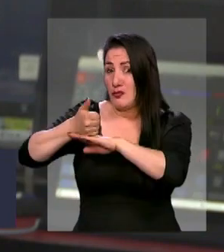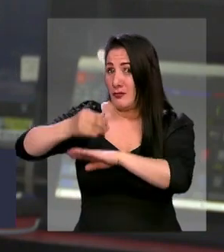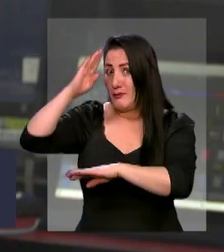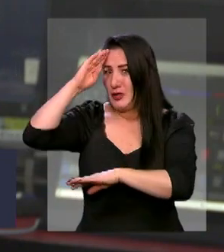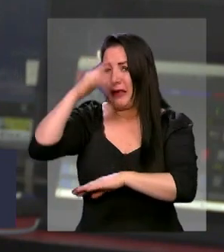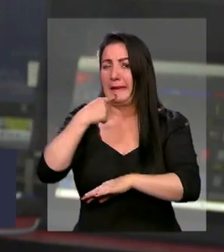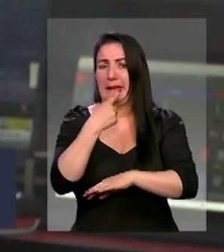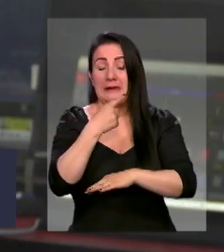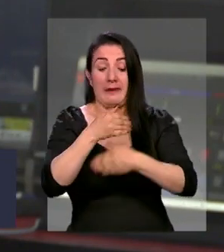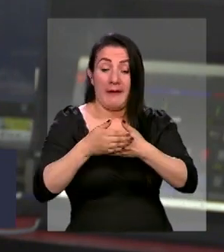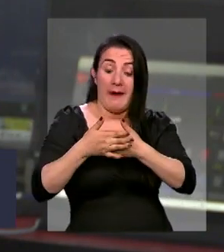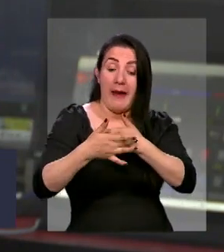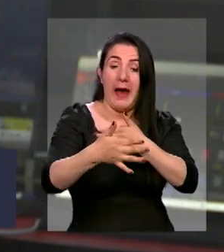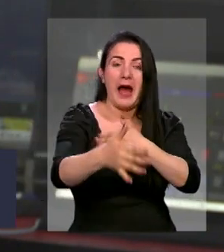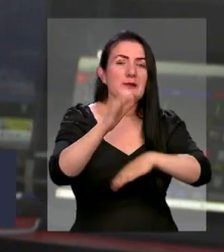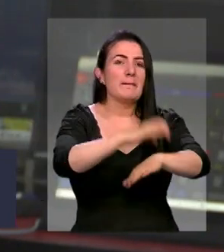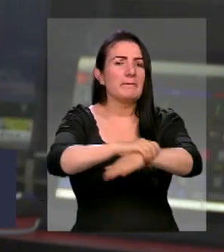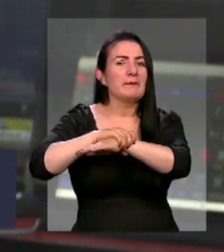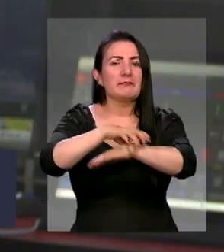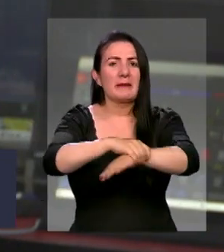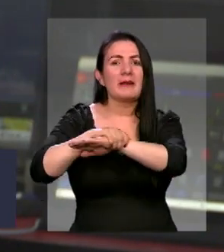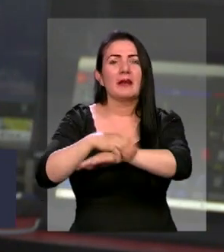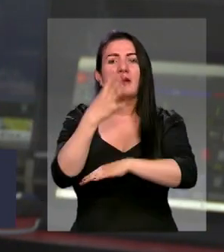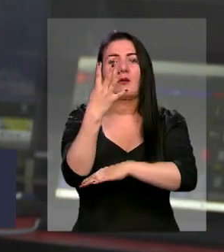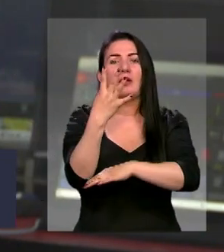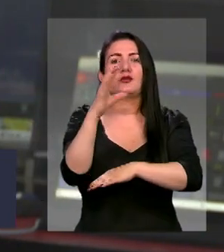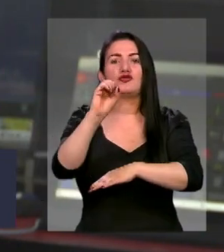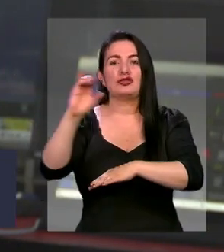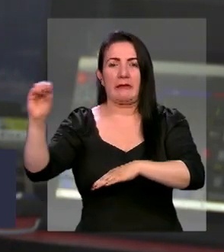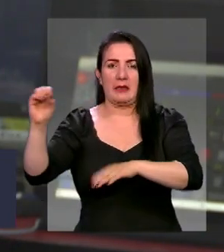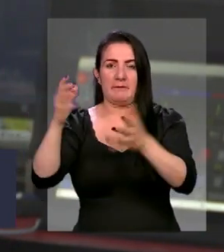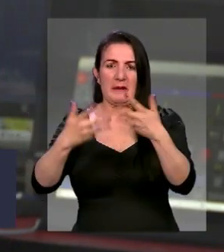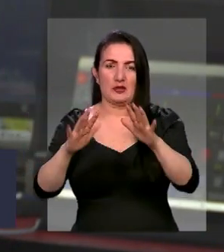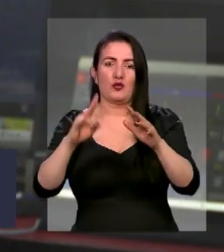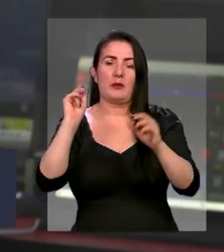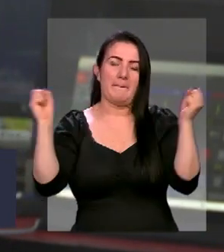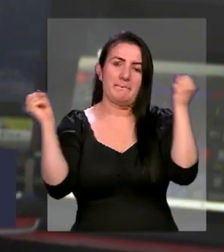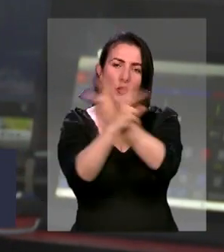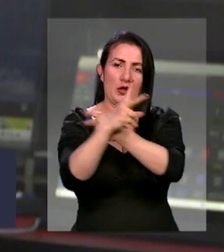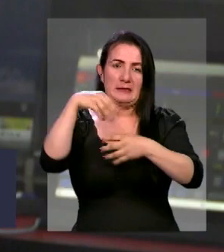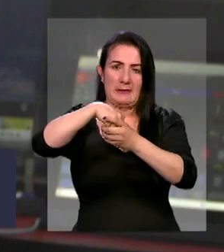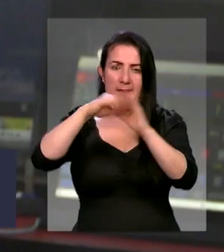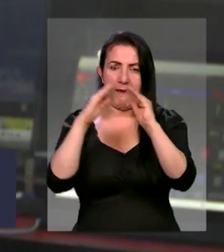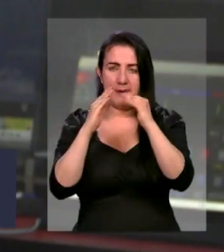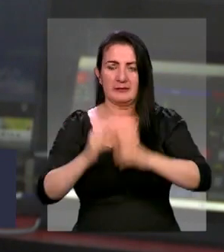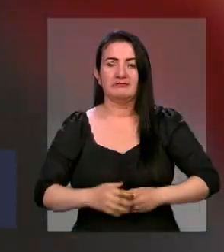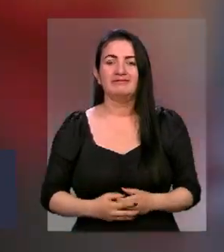en lo corrido del año han capturado a más de 400 personas por el delito de violencia intrafamiliar.